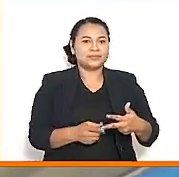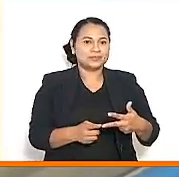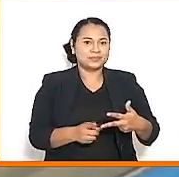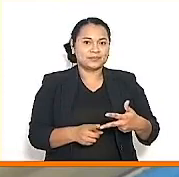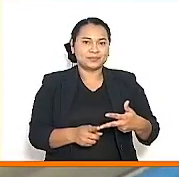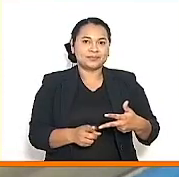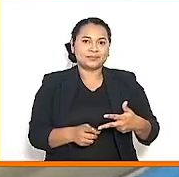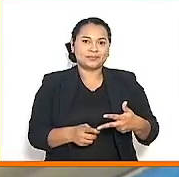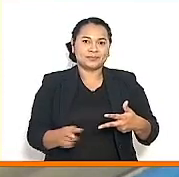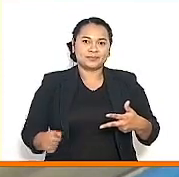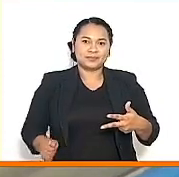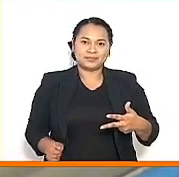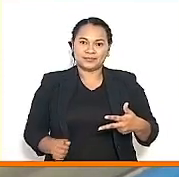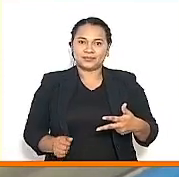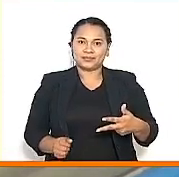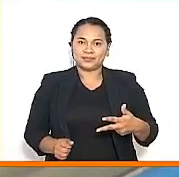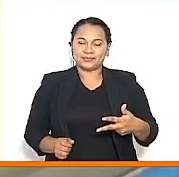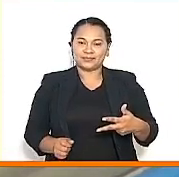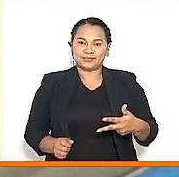Tercer y decisivo número ganador,